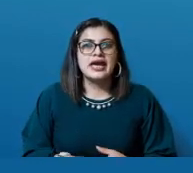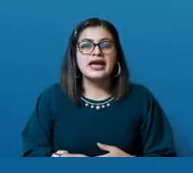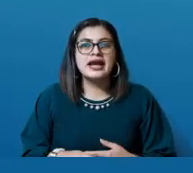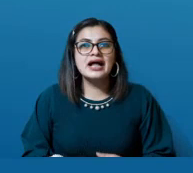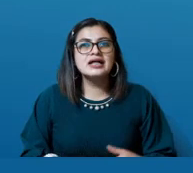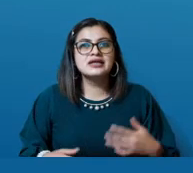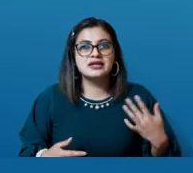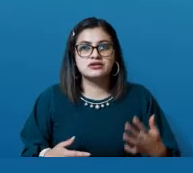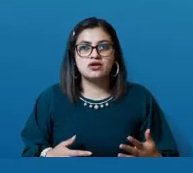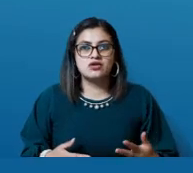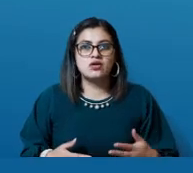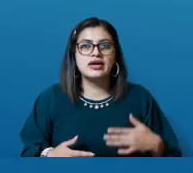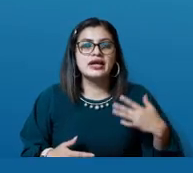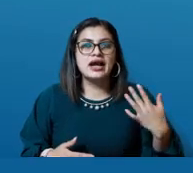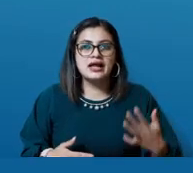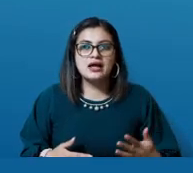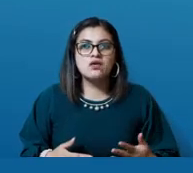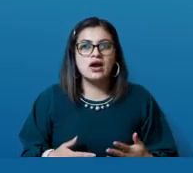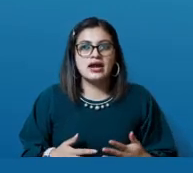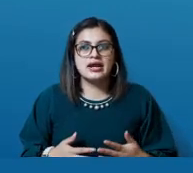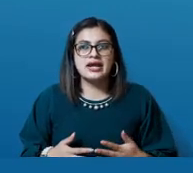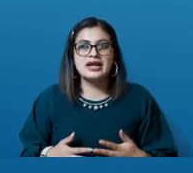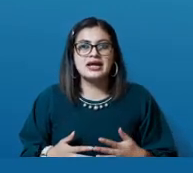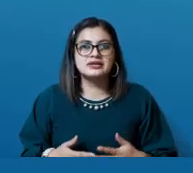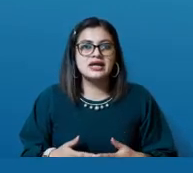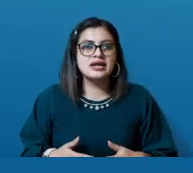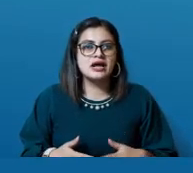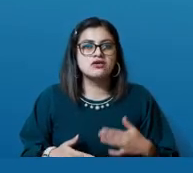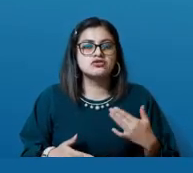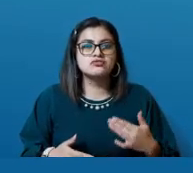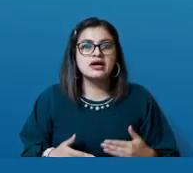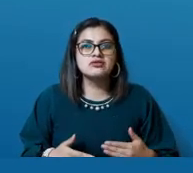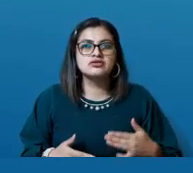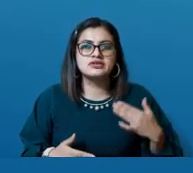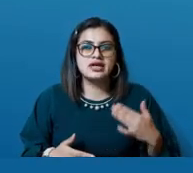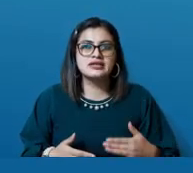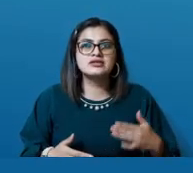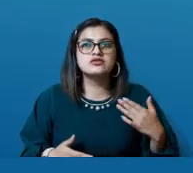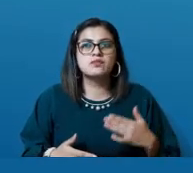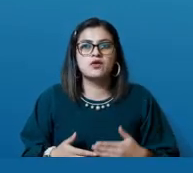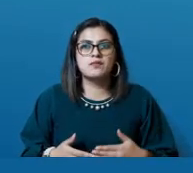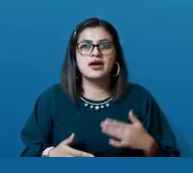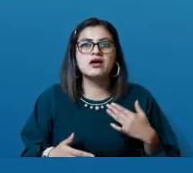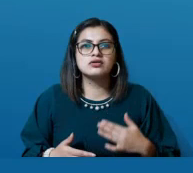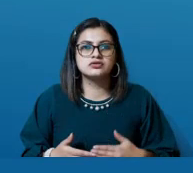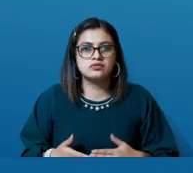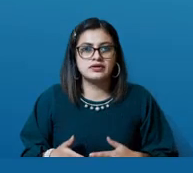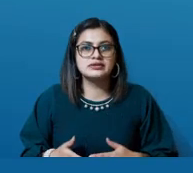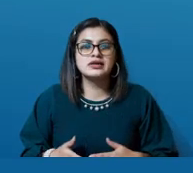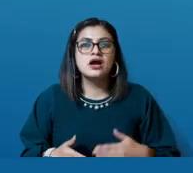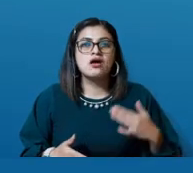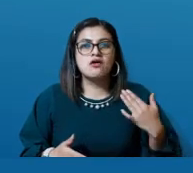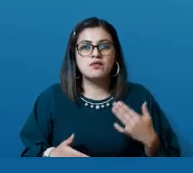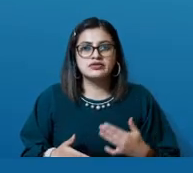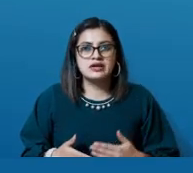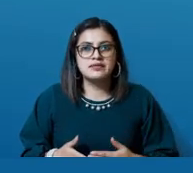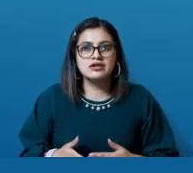tradiciones. En cada territorio, en cada lugar, en la tierra, los humanos tienen sus propias